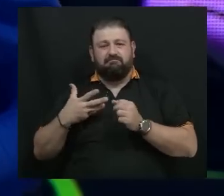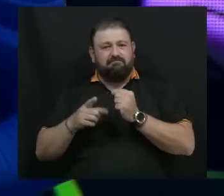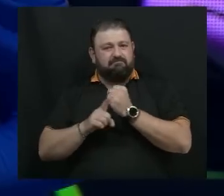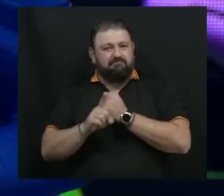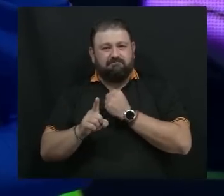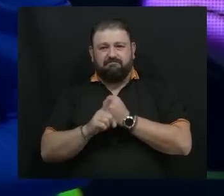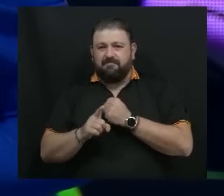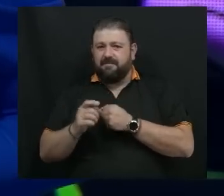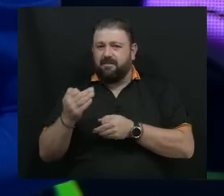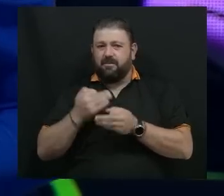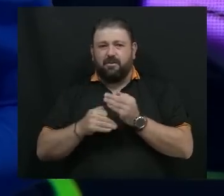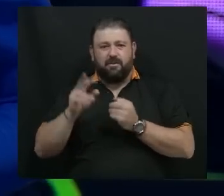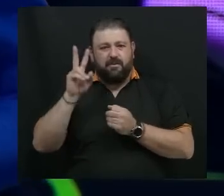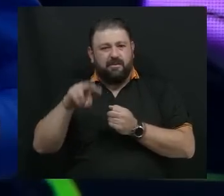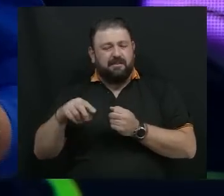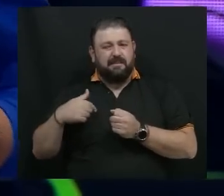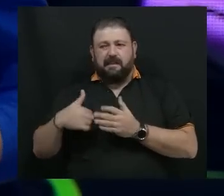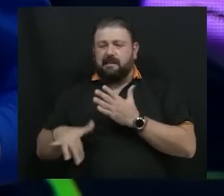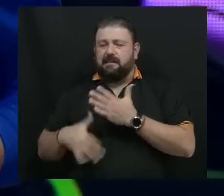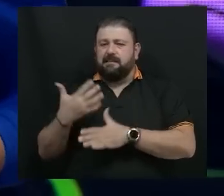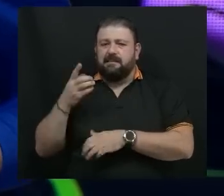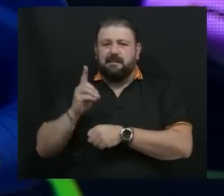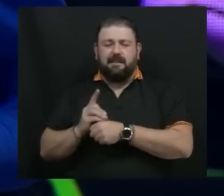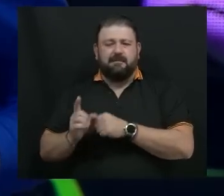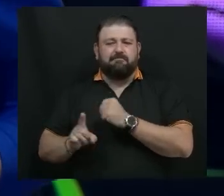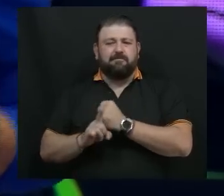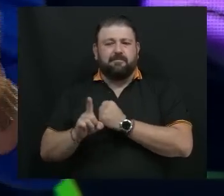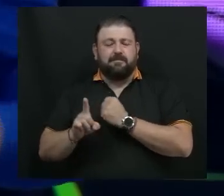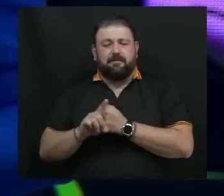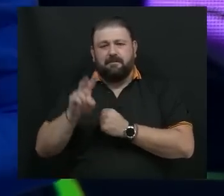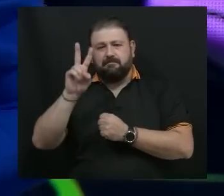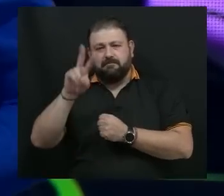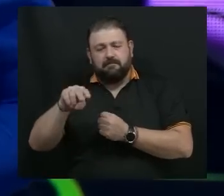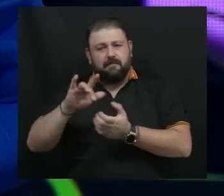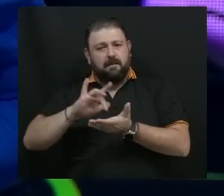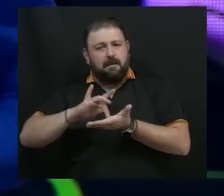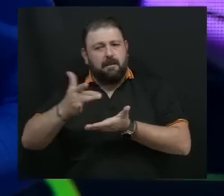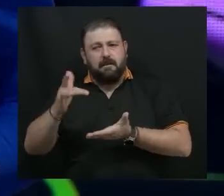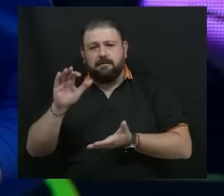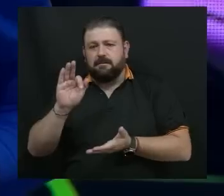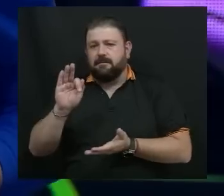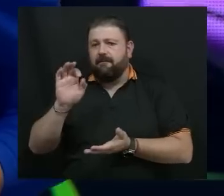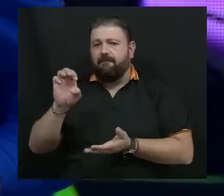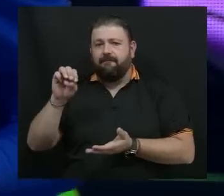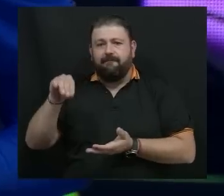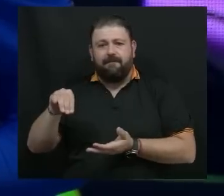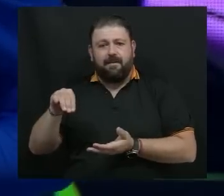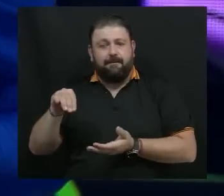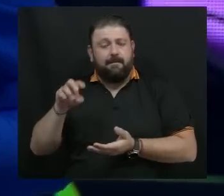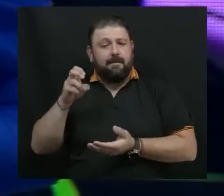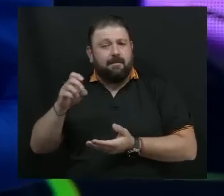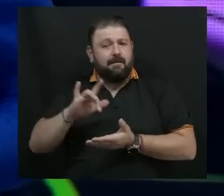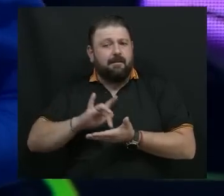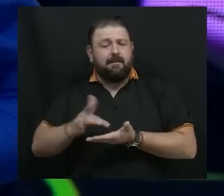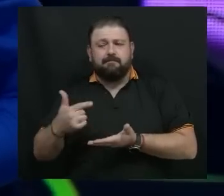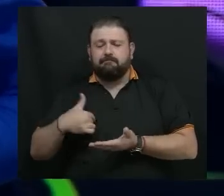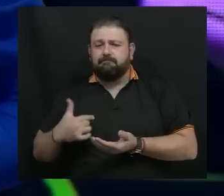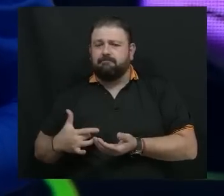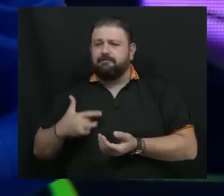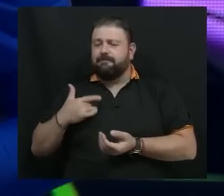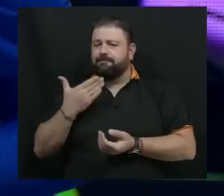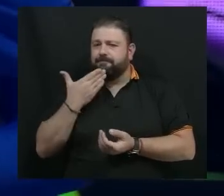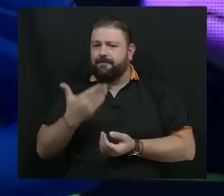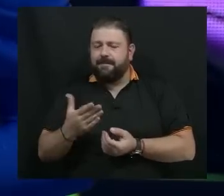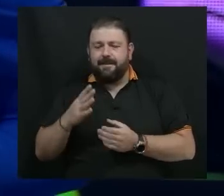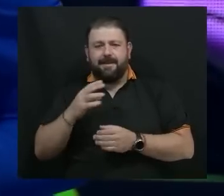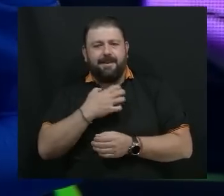15 días terriblemente hormonal y gracias al Fem Plus hoy estoy aquí sonriéndole a la vida. Cosas con las que ya me